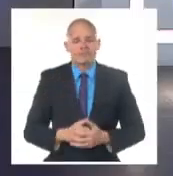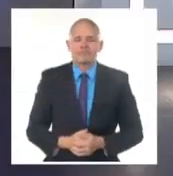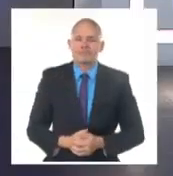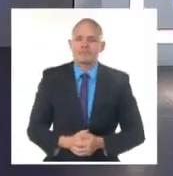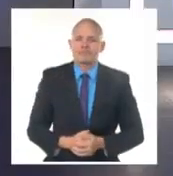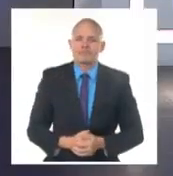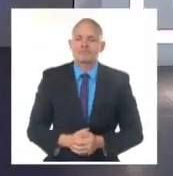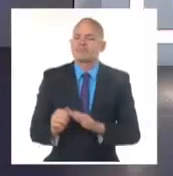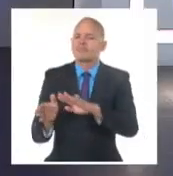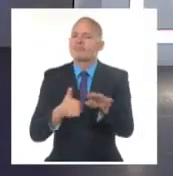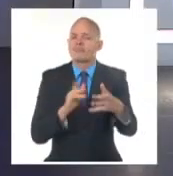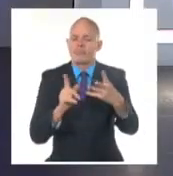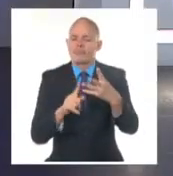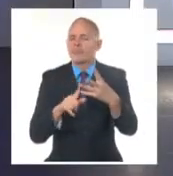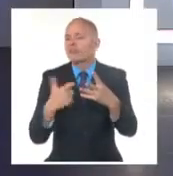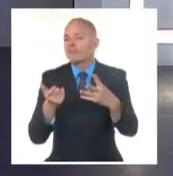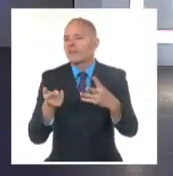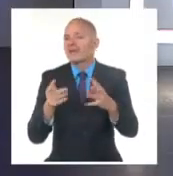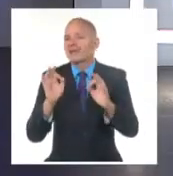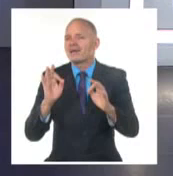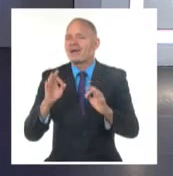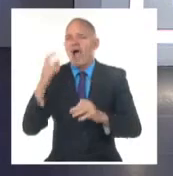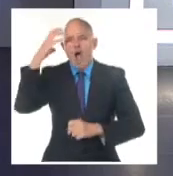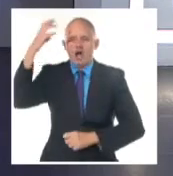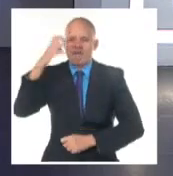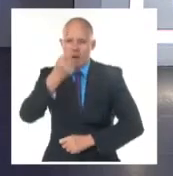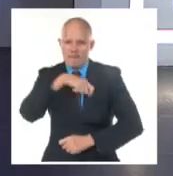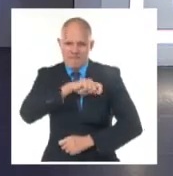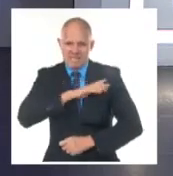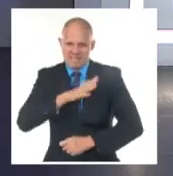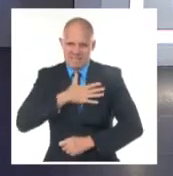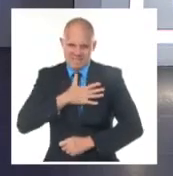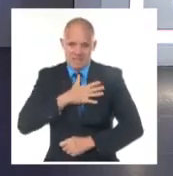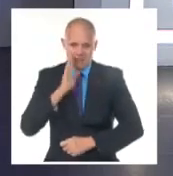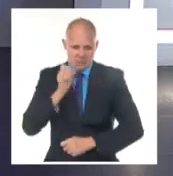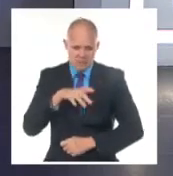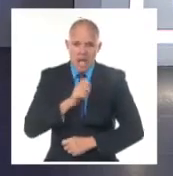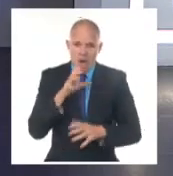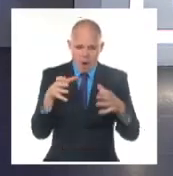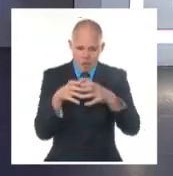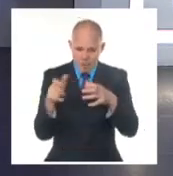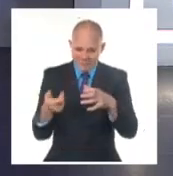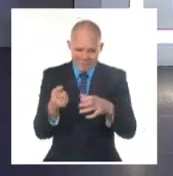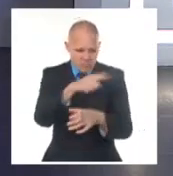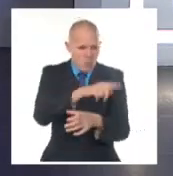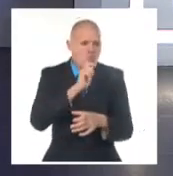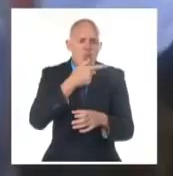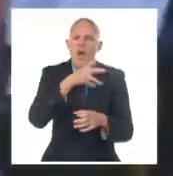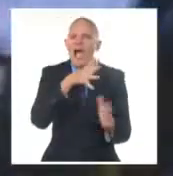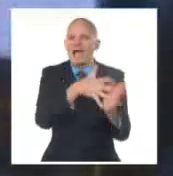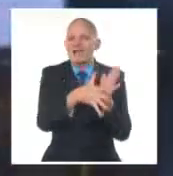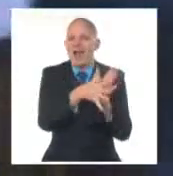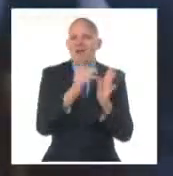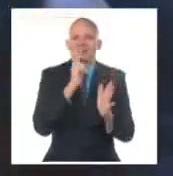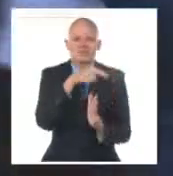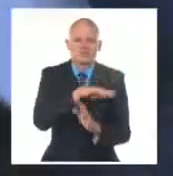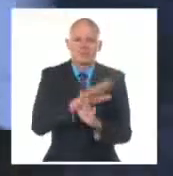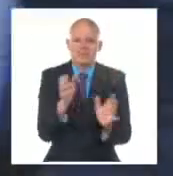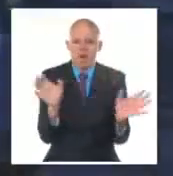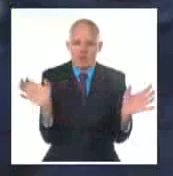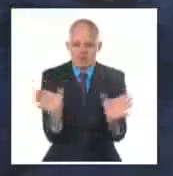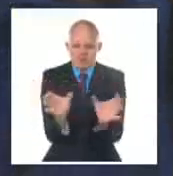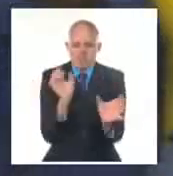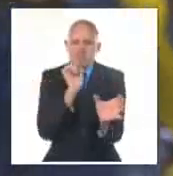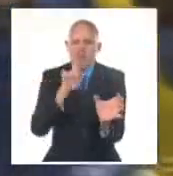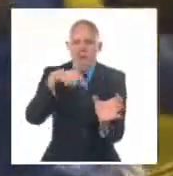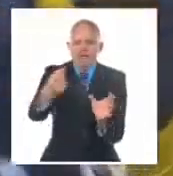El gobierno de España llegó a un acuerdo con los partidos independentistas catalanes para la aprobación de una ley de amnistía. La norma será discutida la próxima